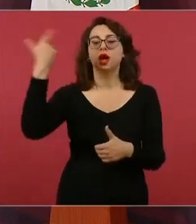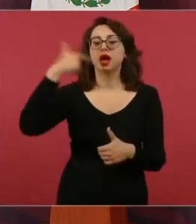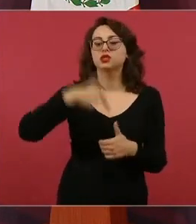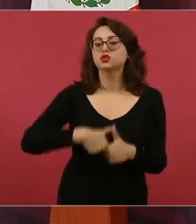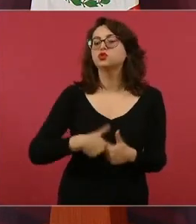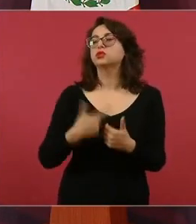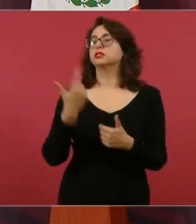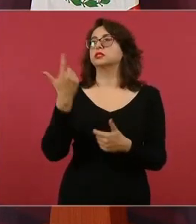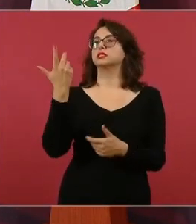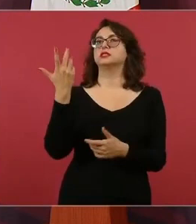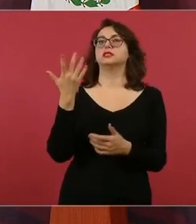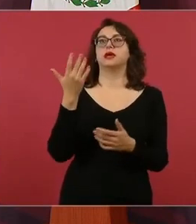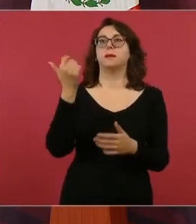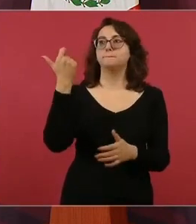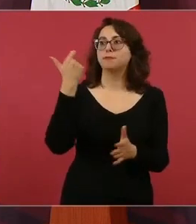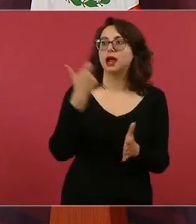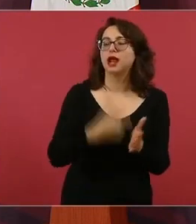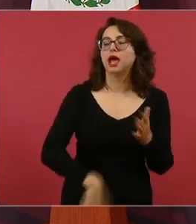luz.